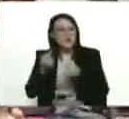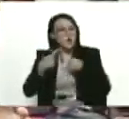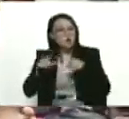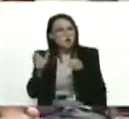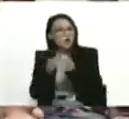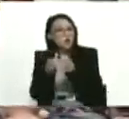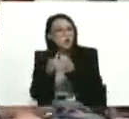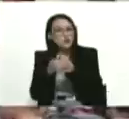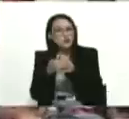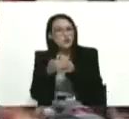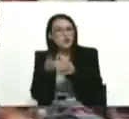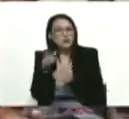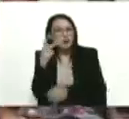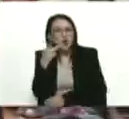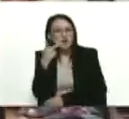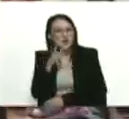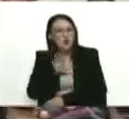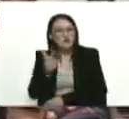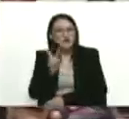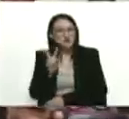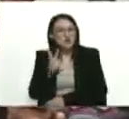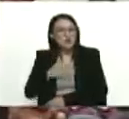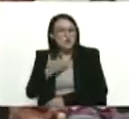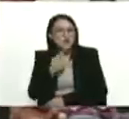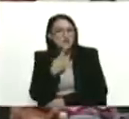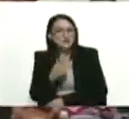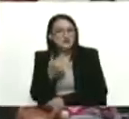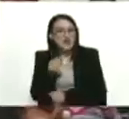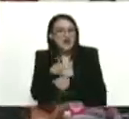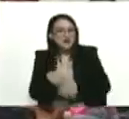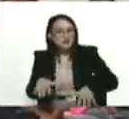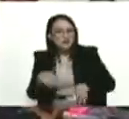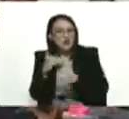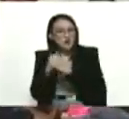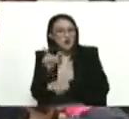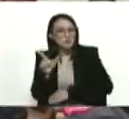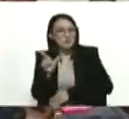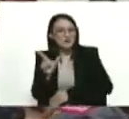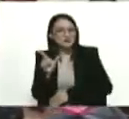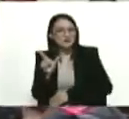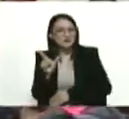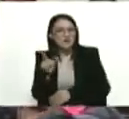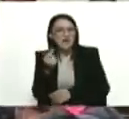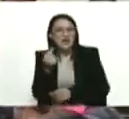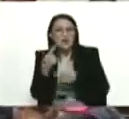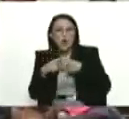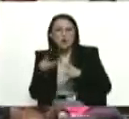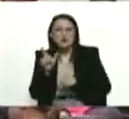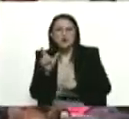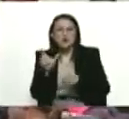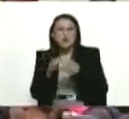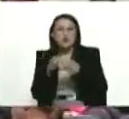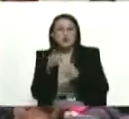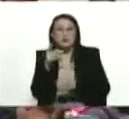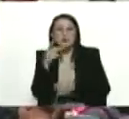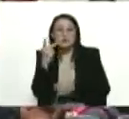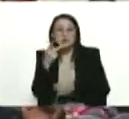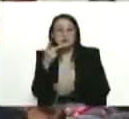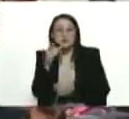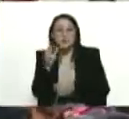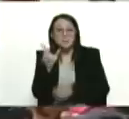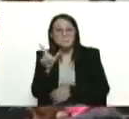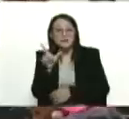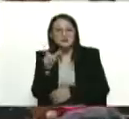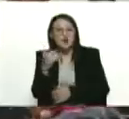partido en Venezuela puede decir que tiene la estructura del PSUV, pero ningún otro partido puede decir que tiene una juventud